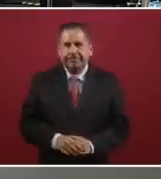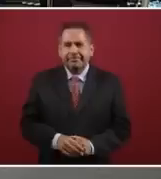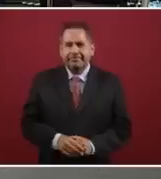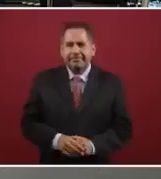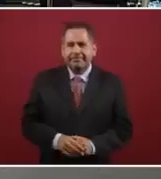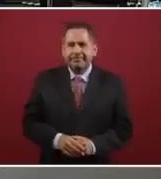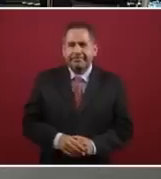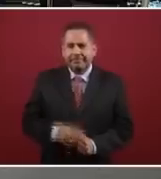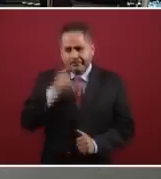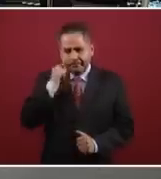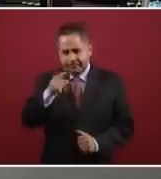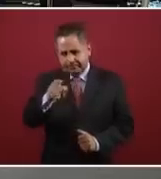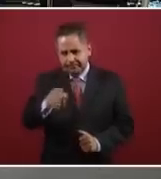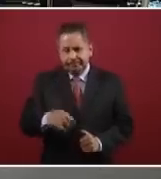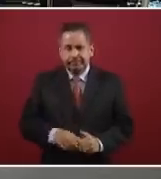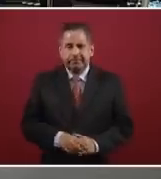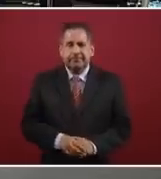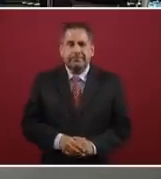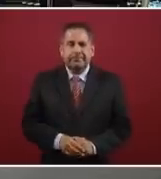a ver tú,